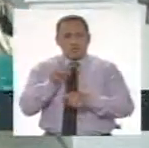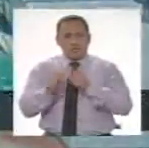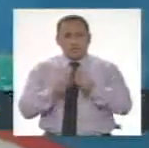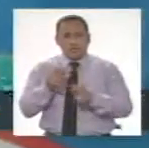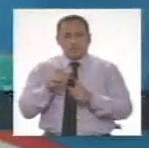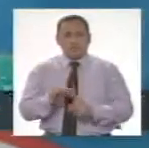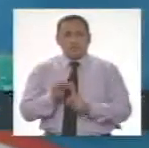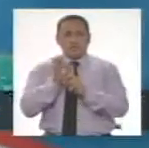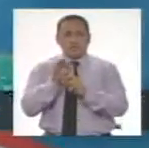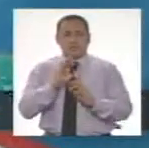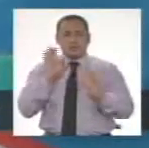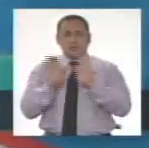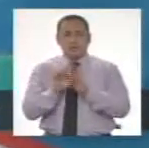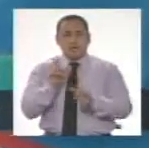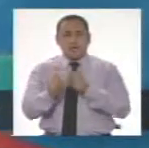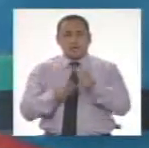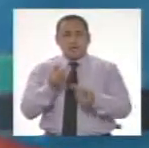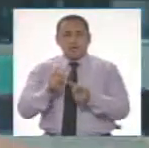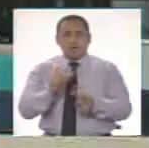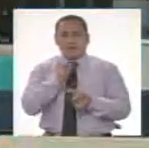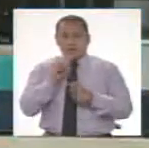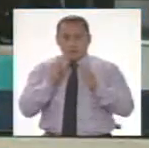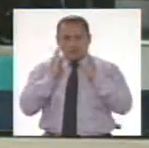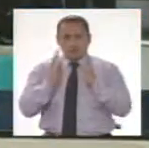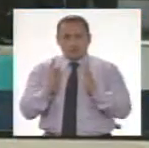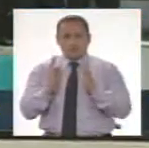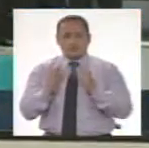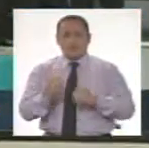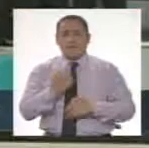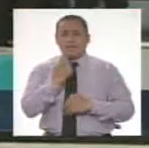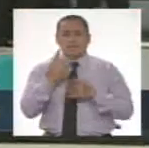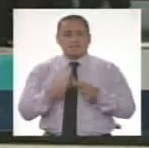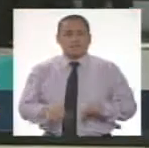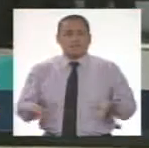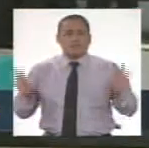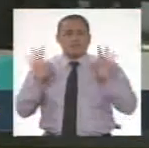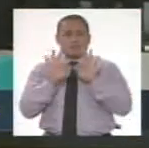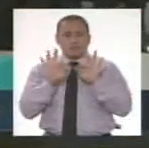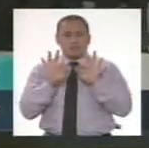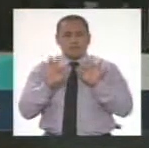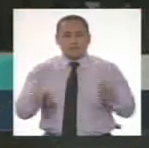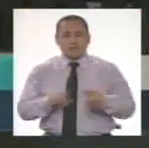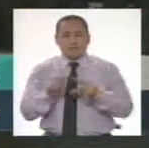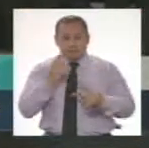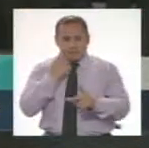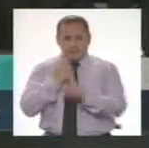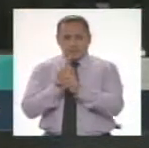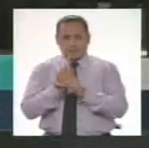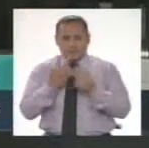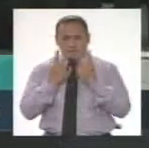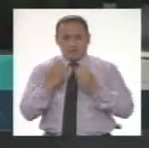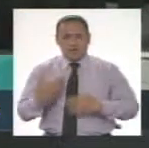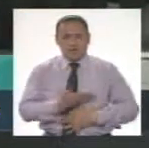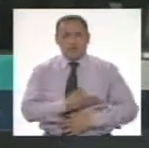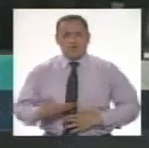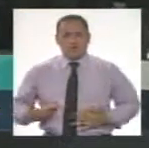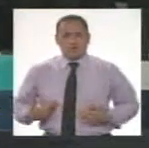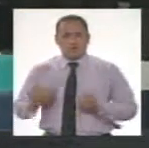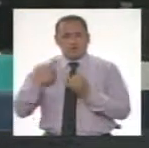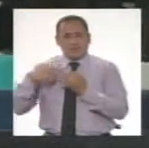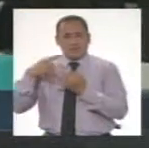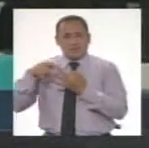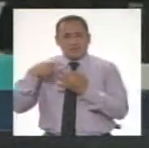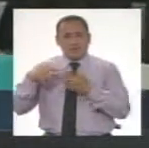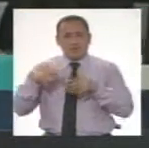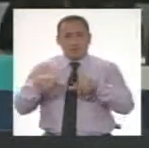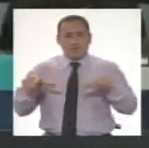en especial de las poblaciones desatendidas. Que es fundamental estar presentes como Estado en las